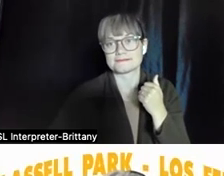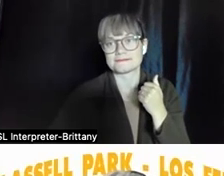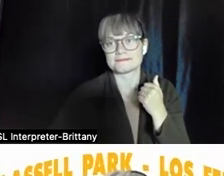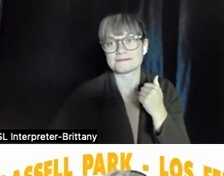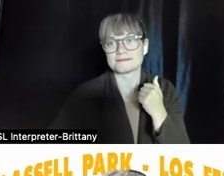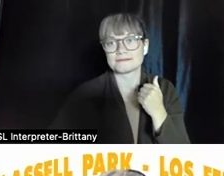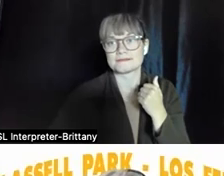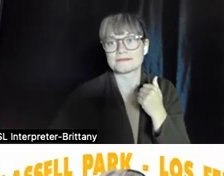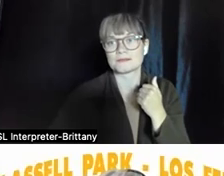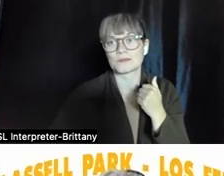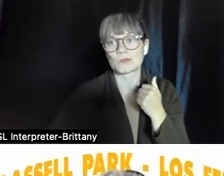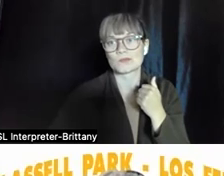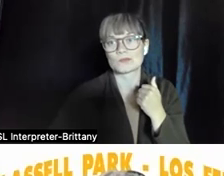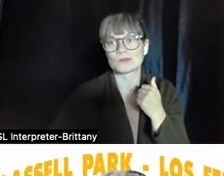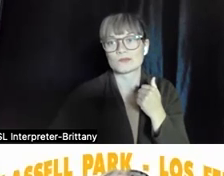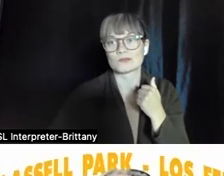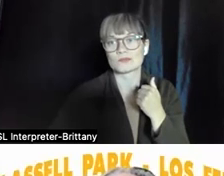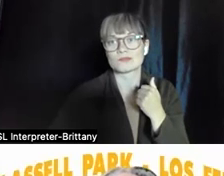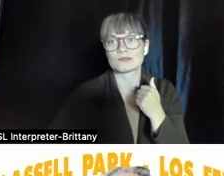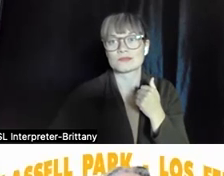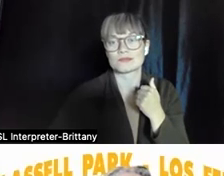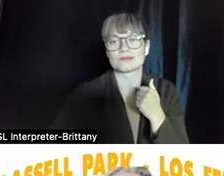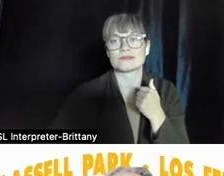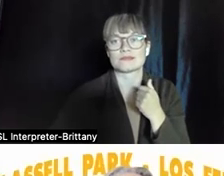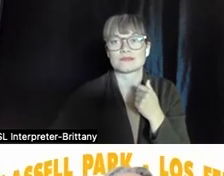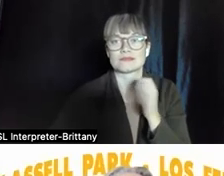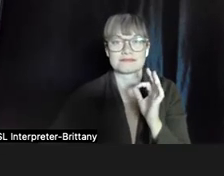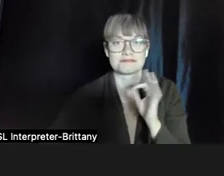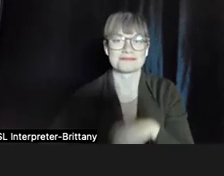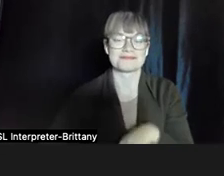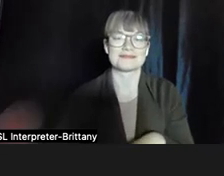Si gustan comunicarse con nosotros.